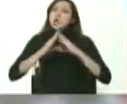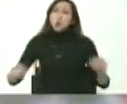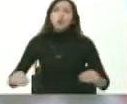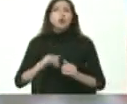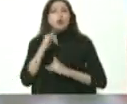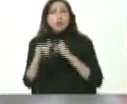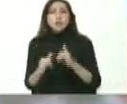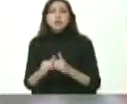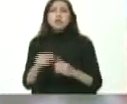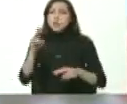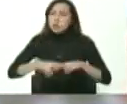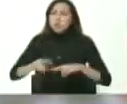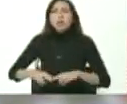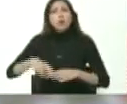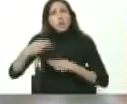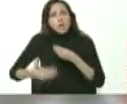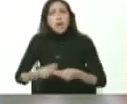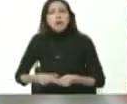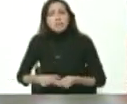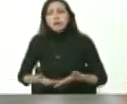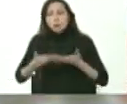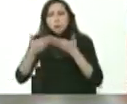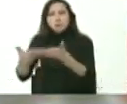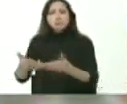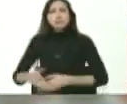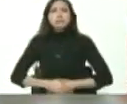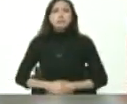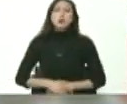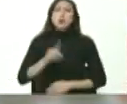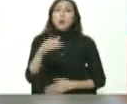y nuestras niñas. Nuestra meta es vacunar